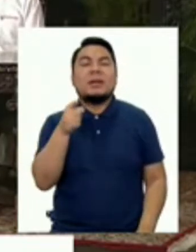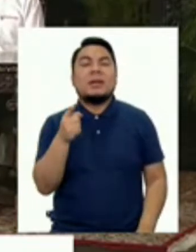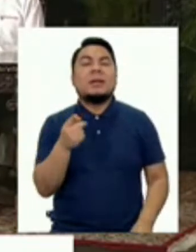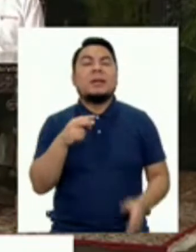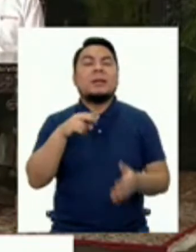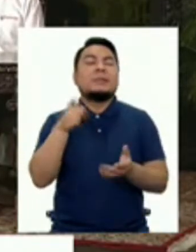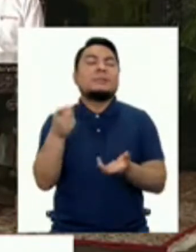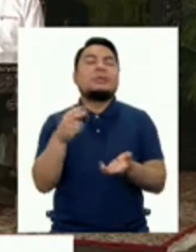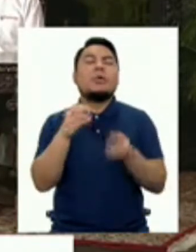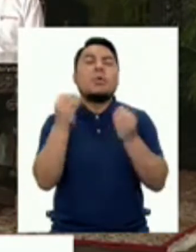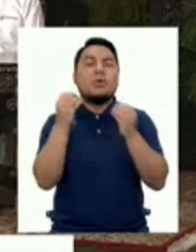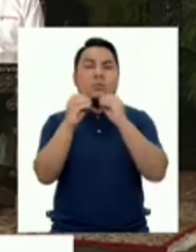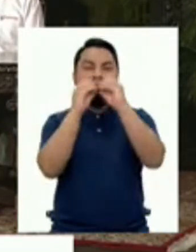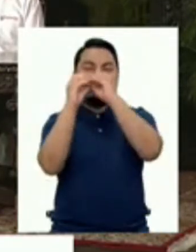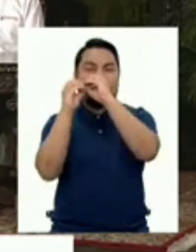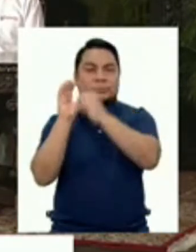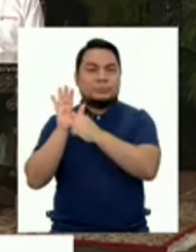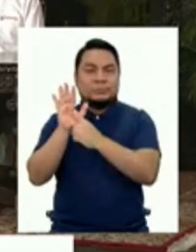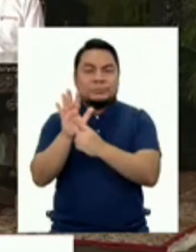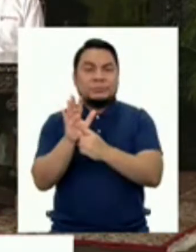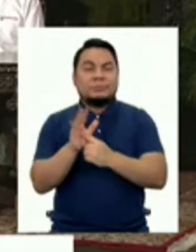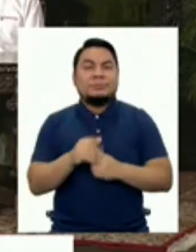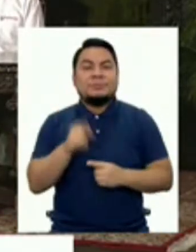representación gráfica de cómo se han ido dando